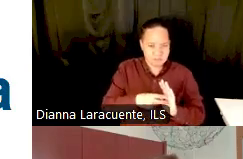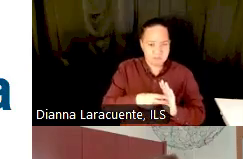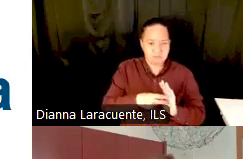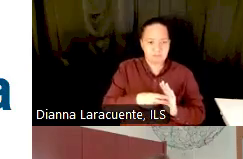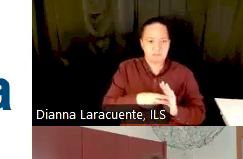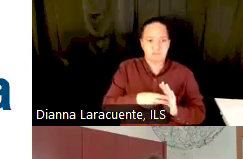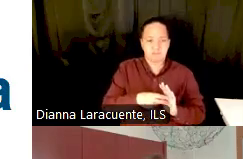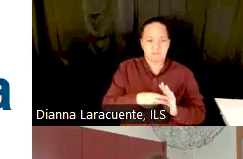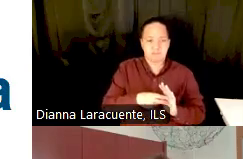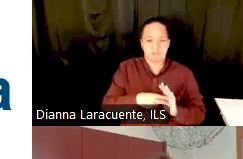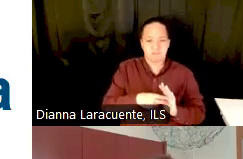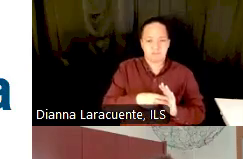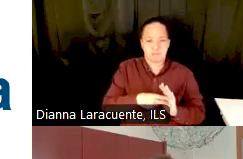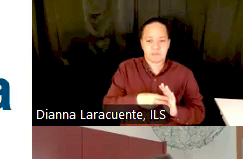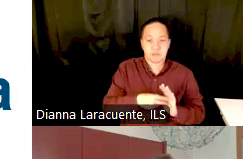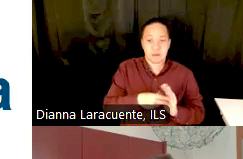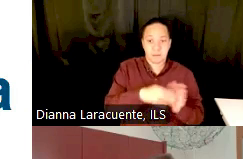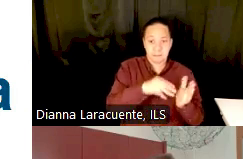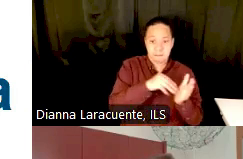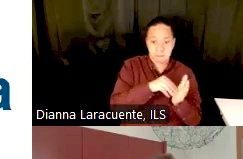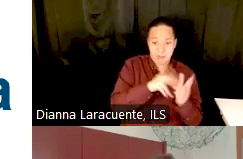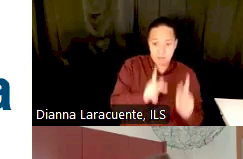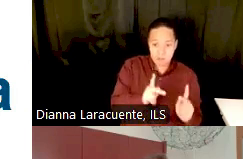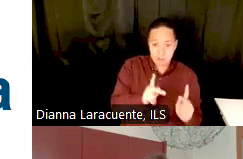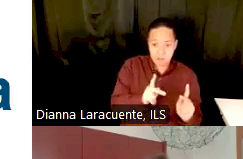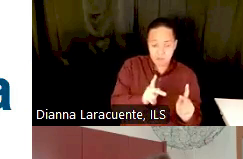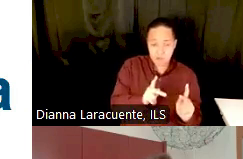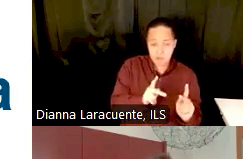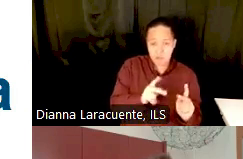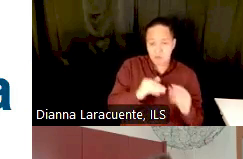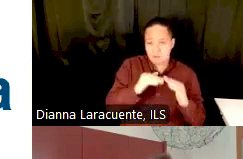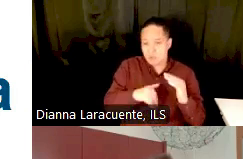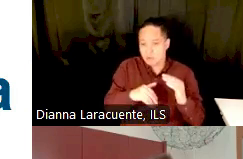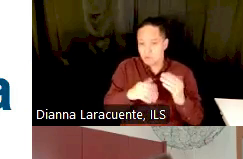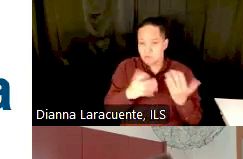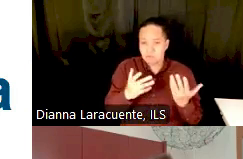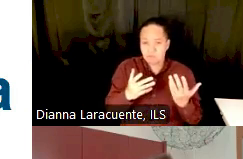en 1000 habitantes, pues menos de uno puede